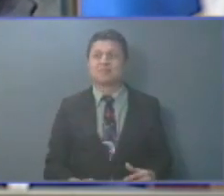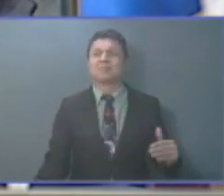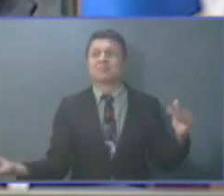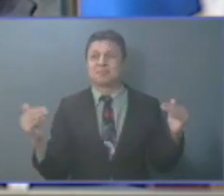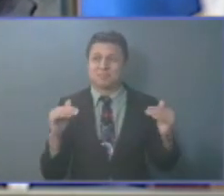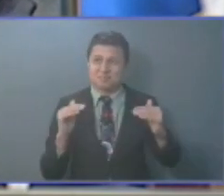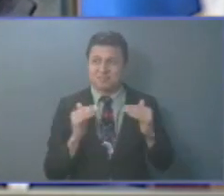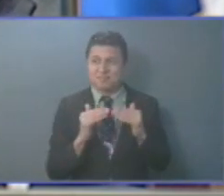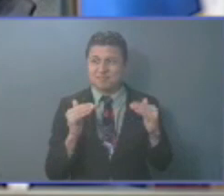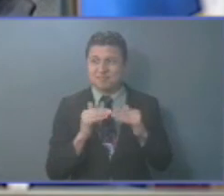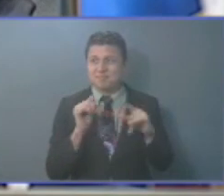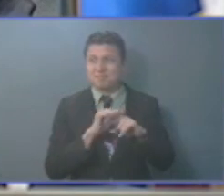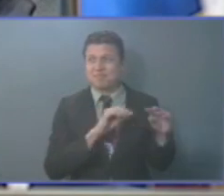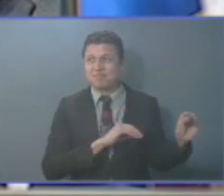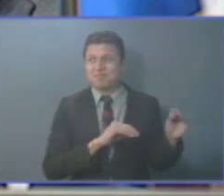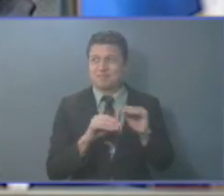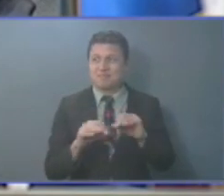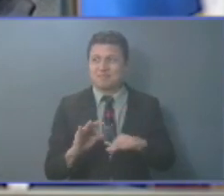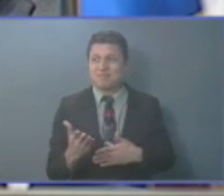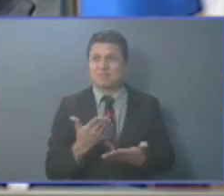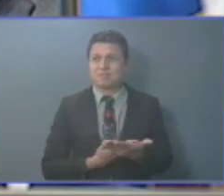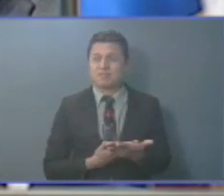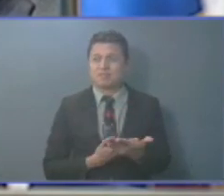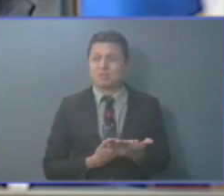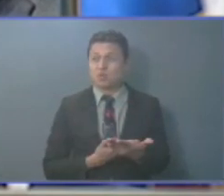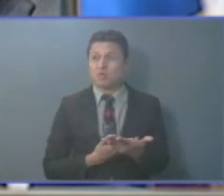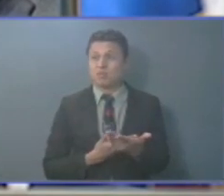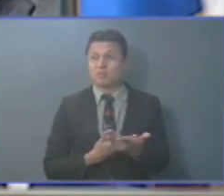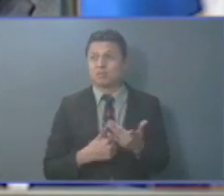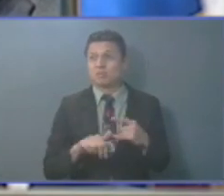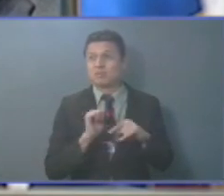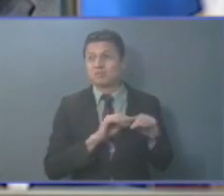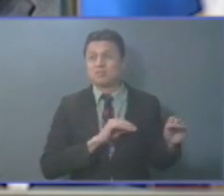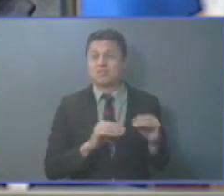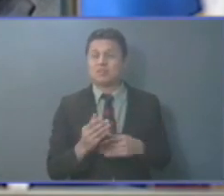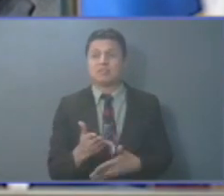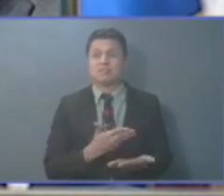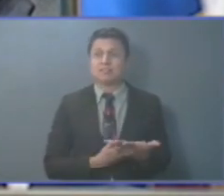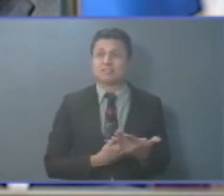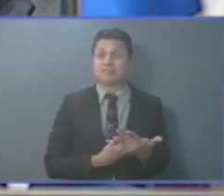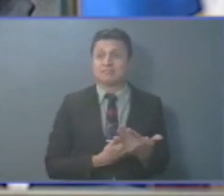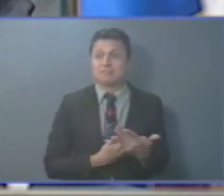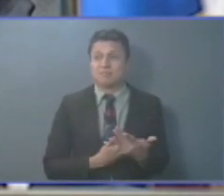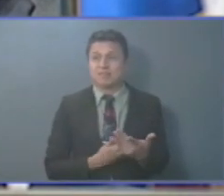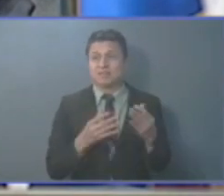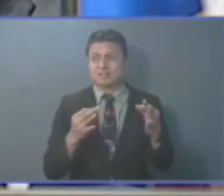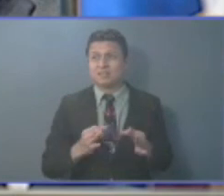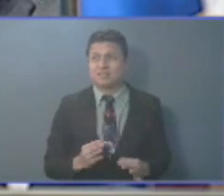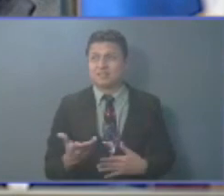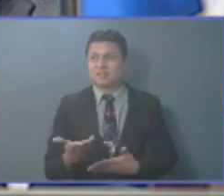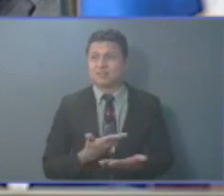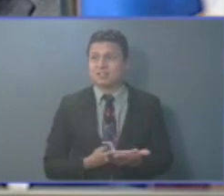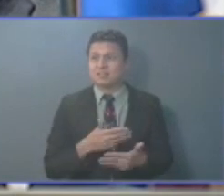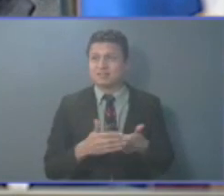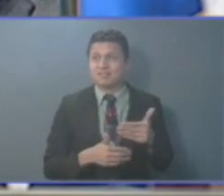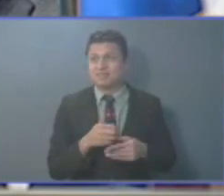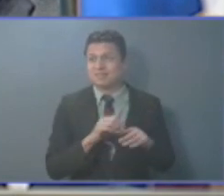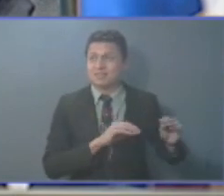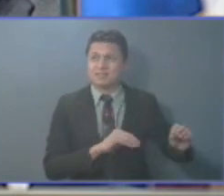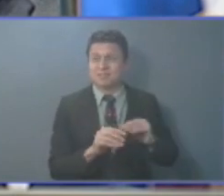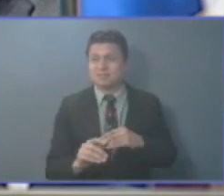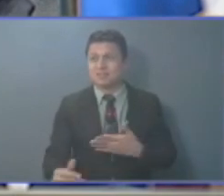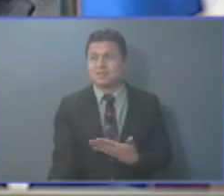Incluso en la misma sentencia, a manera de frenesí constitucional, se le previno al gobierno de ya no hacer